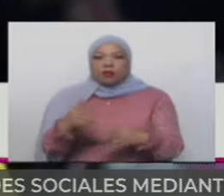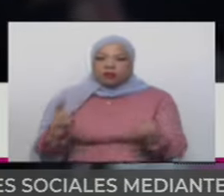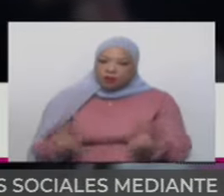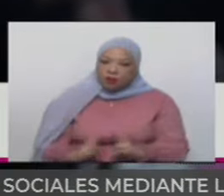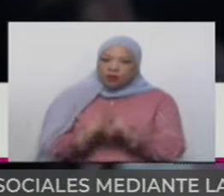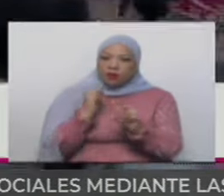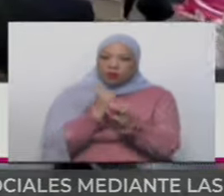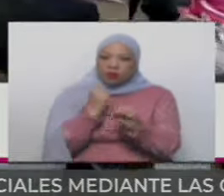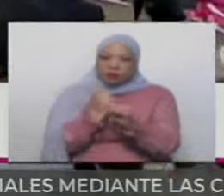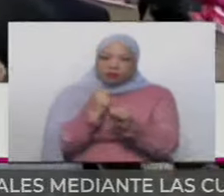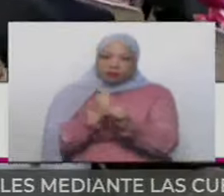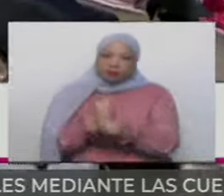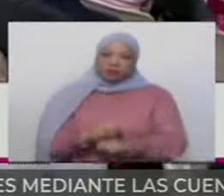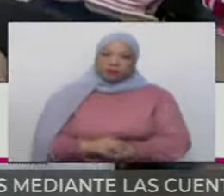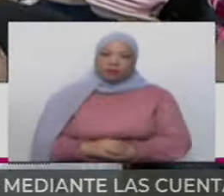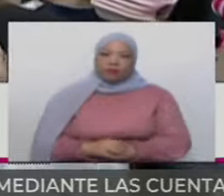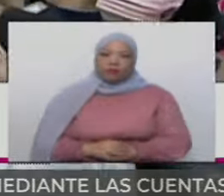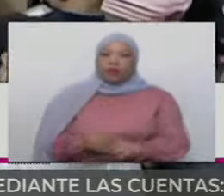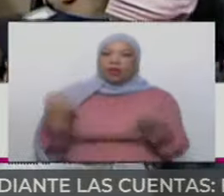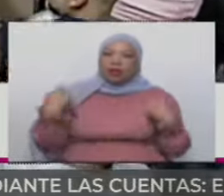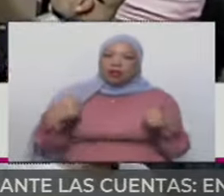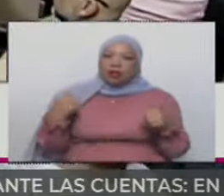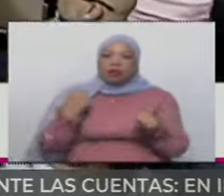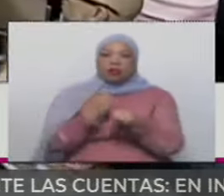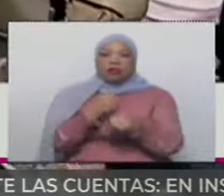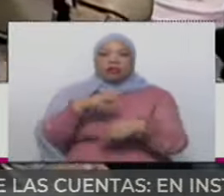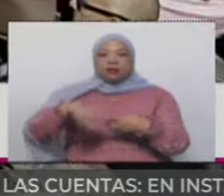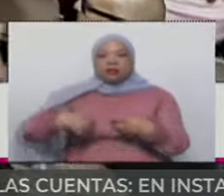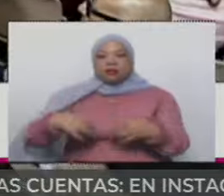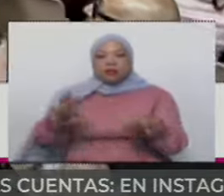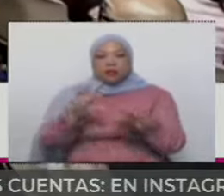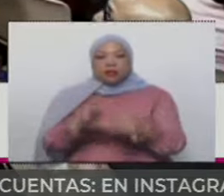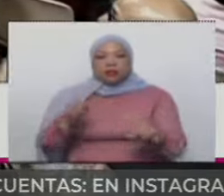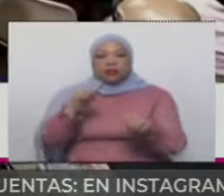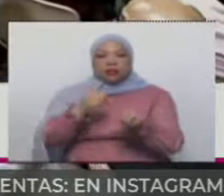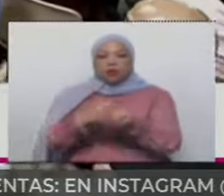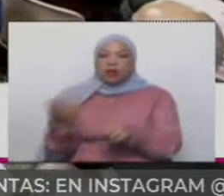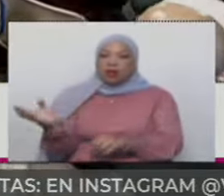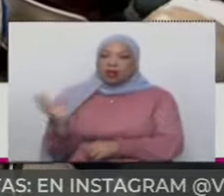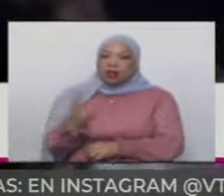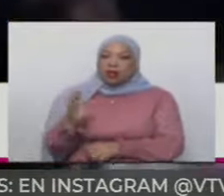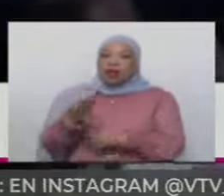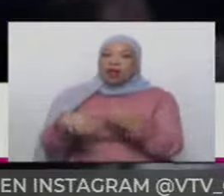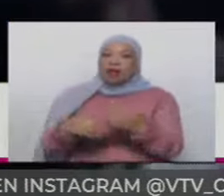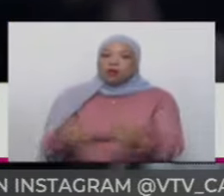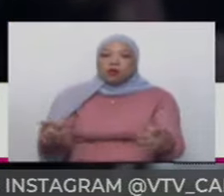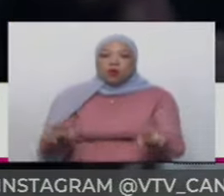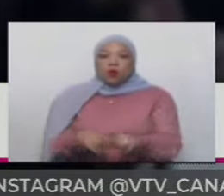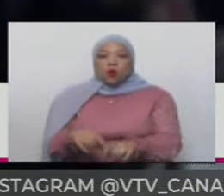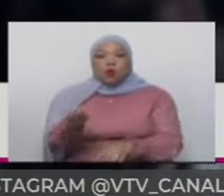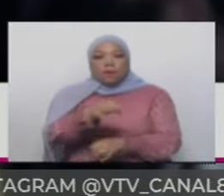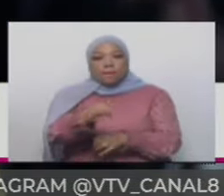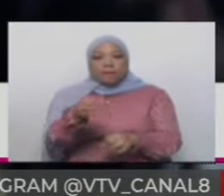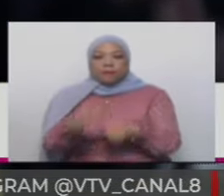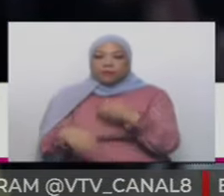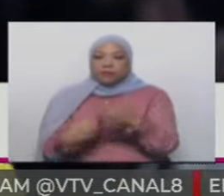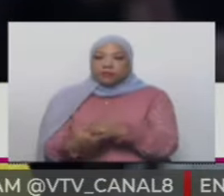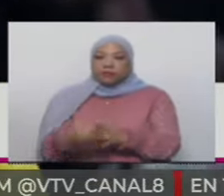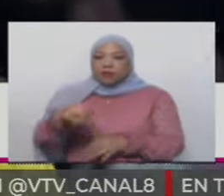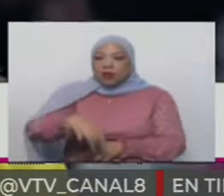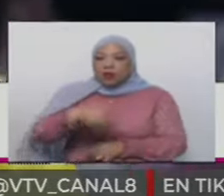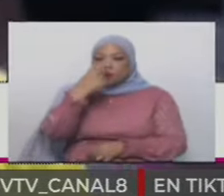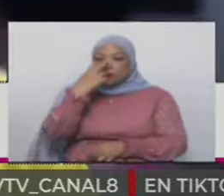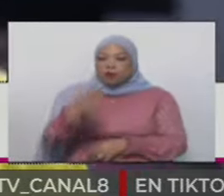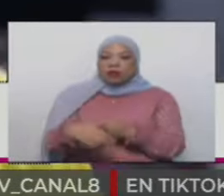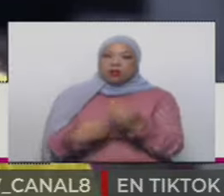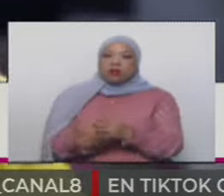encuentro para poner en las manos de nuestros caraqueños y caraqueñas y todos los otros municipios y estados que visitaron nuestra